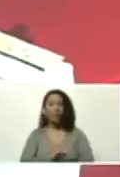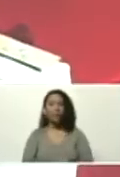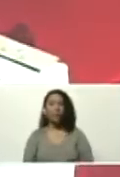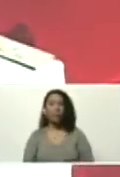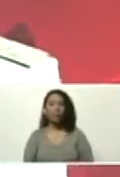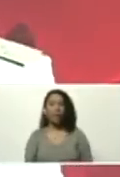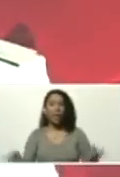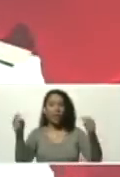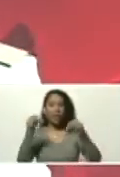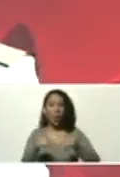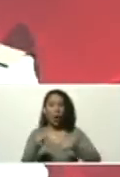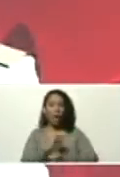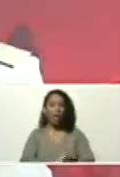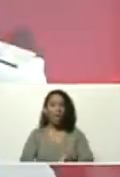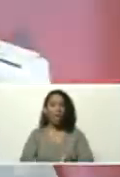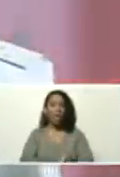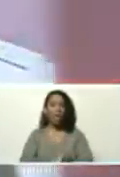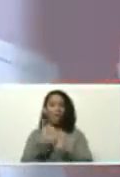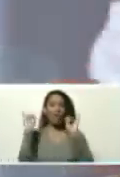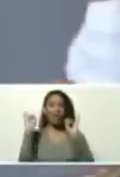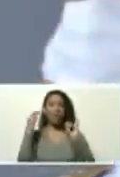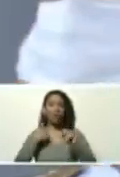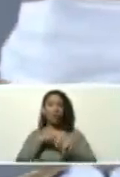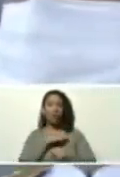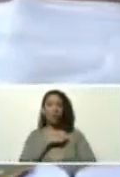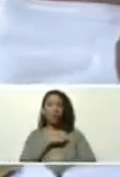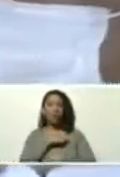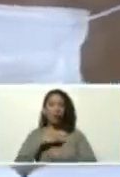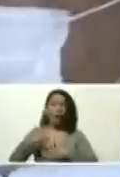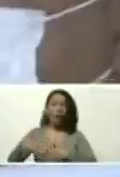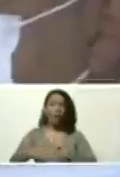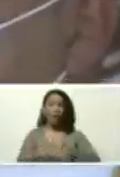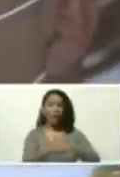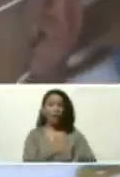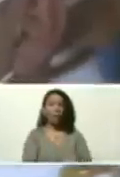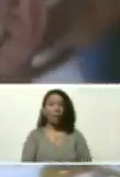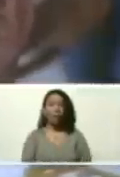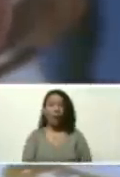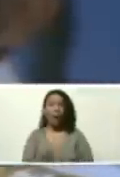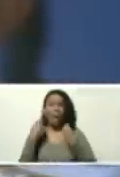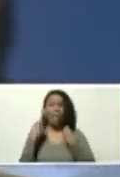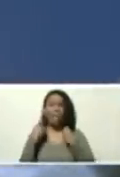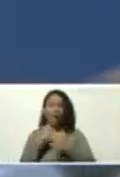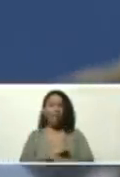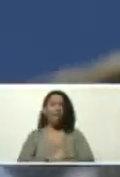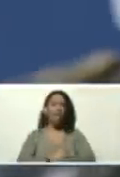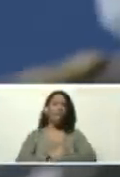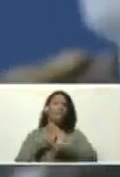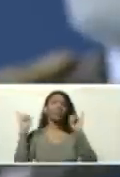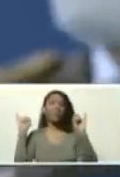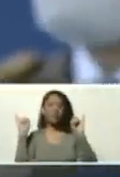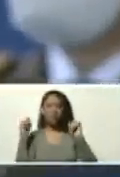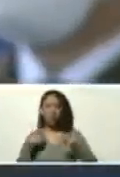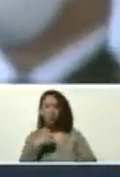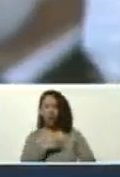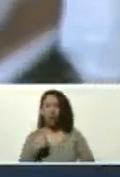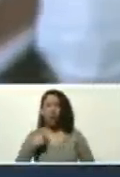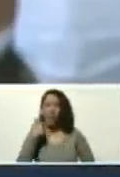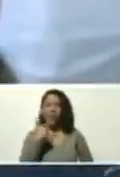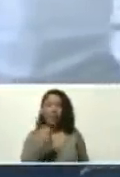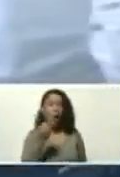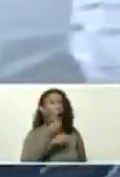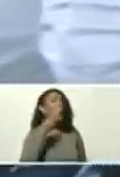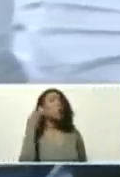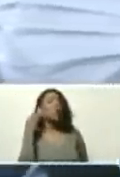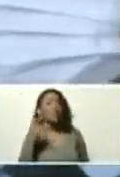hoy finalizamos nuestra carrera. Para finalizar, quiero manifestarle con orgullo